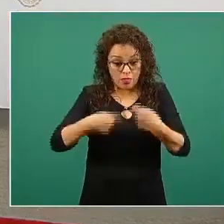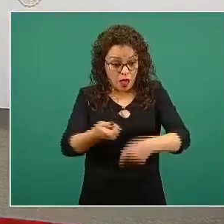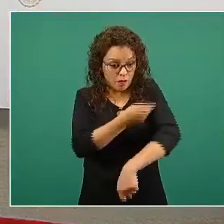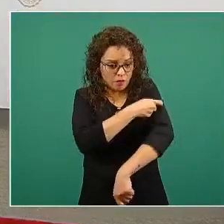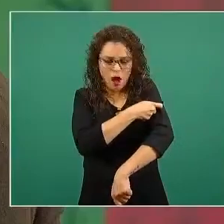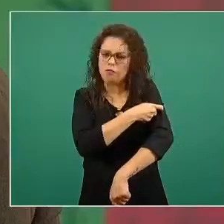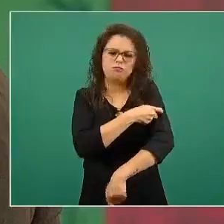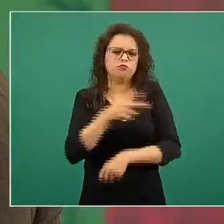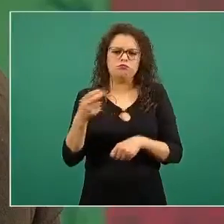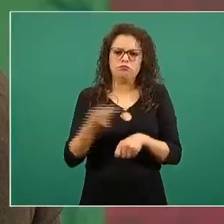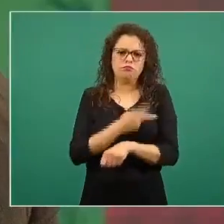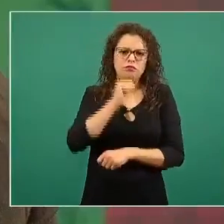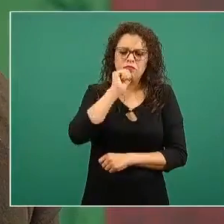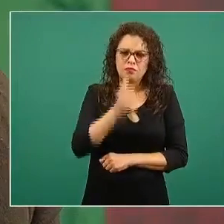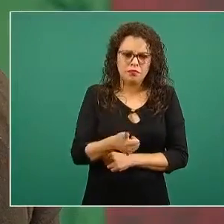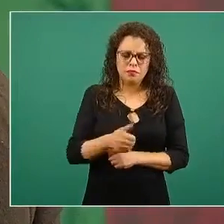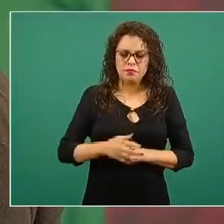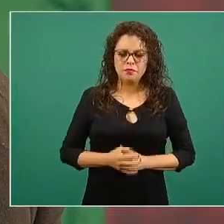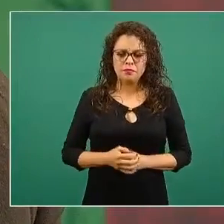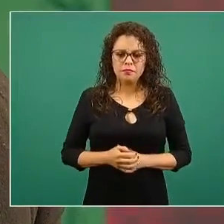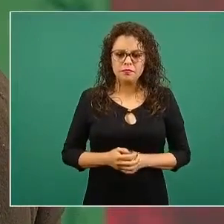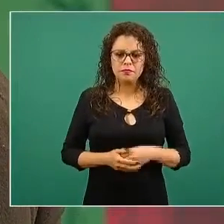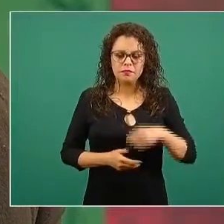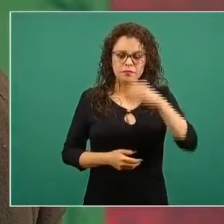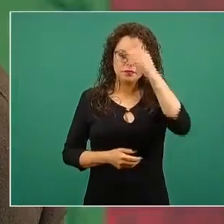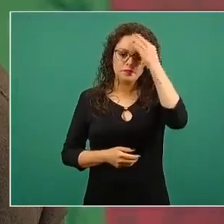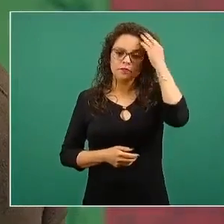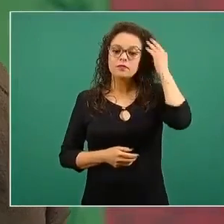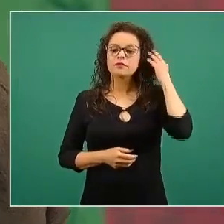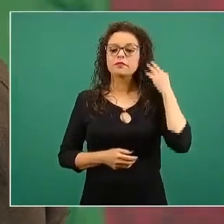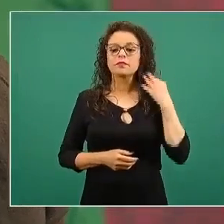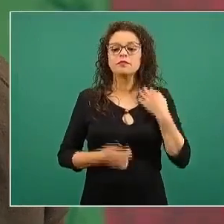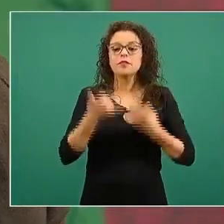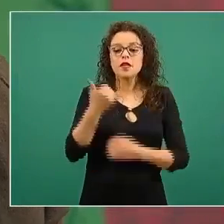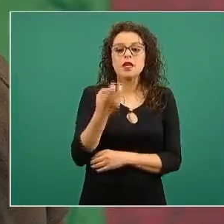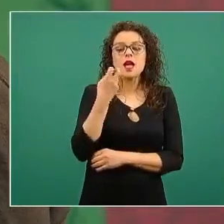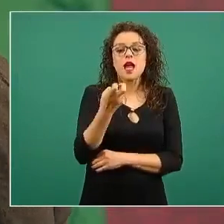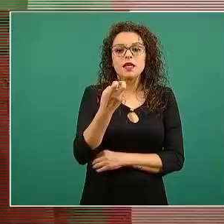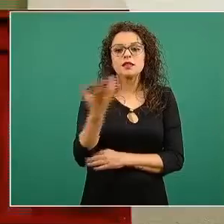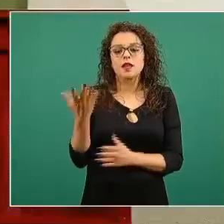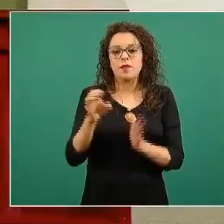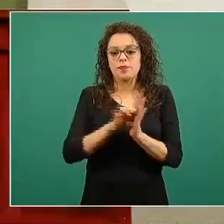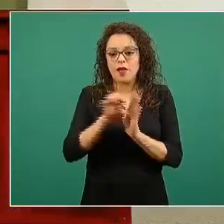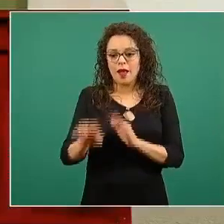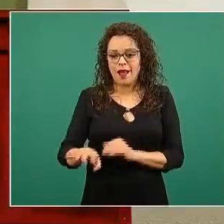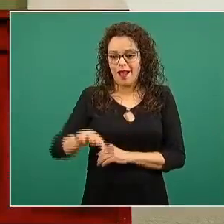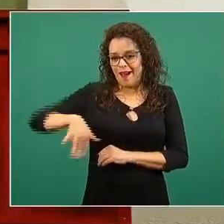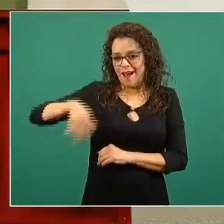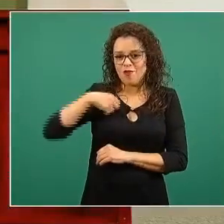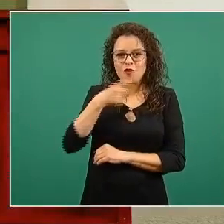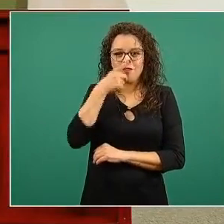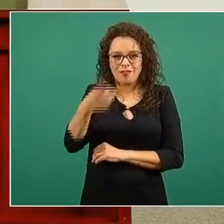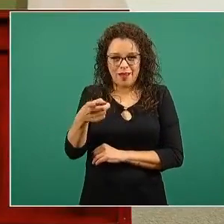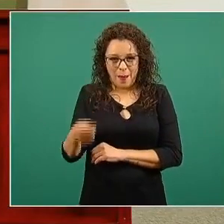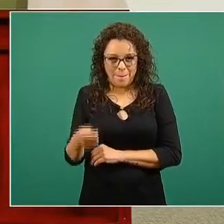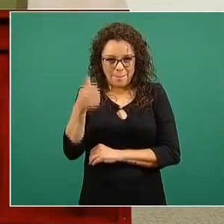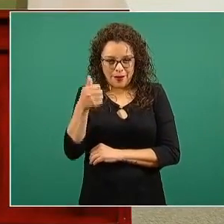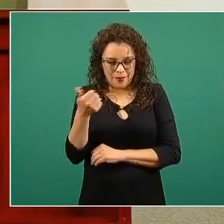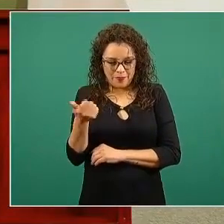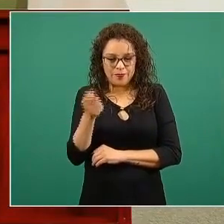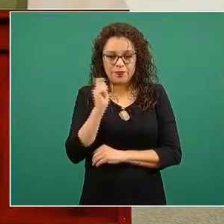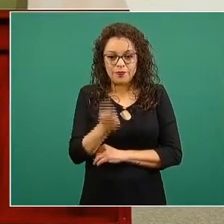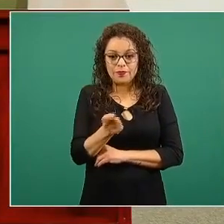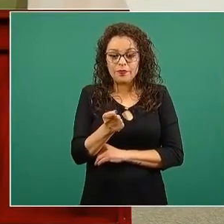vacunación. Entonces, no hay, y esto lógicamente está basado en el hecho en que uno, como comentaba al principio, si bien es cierto, hay